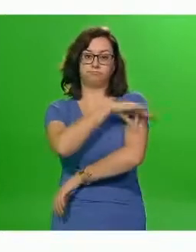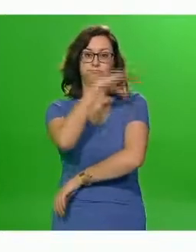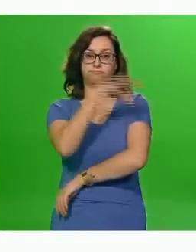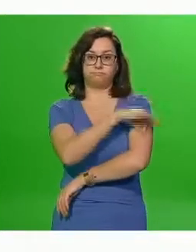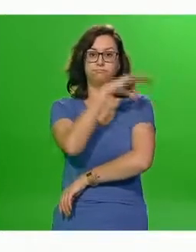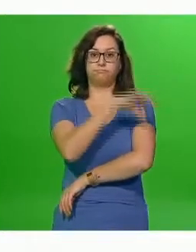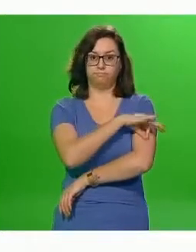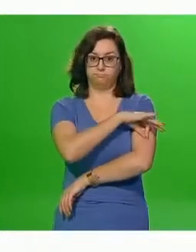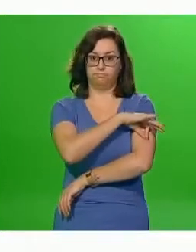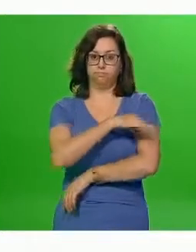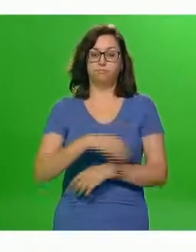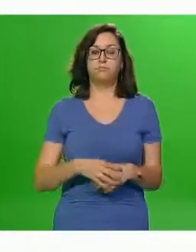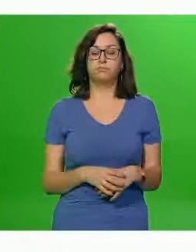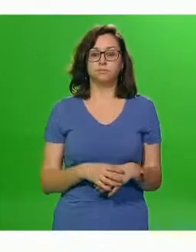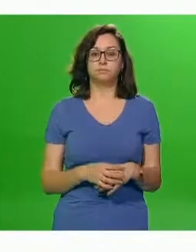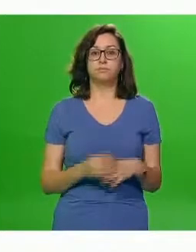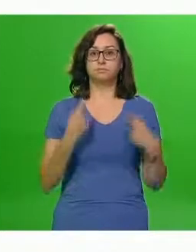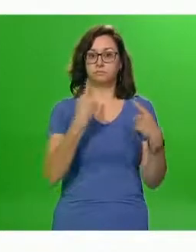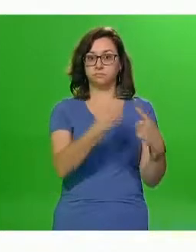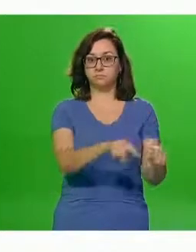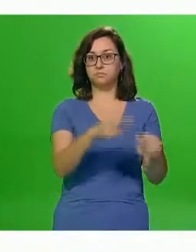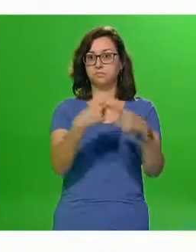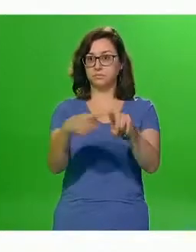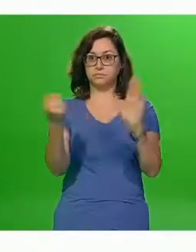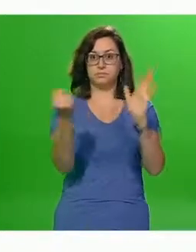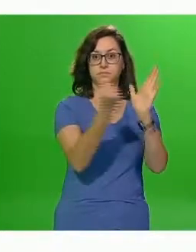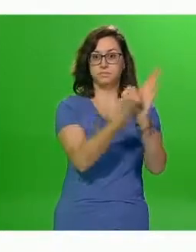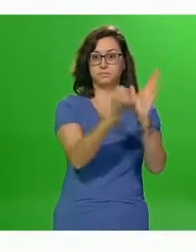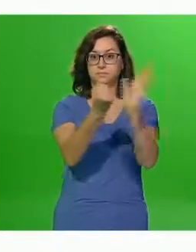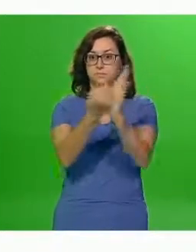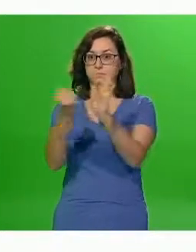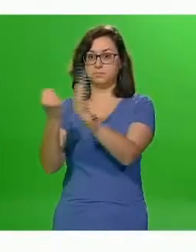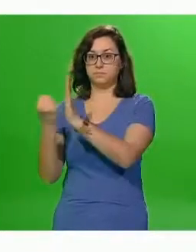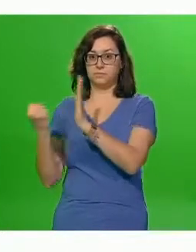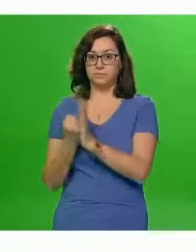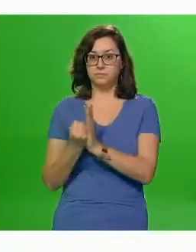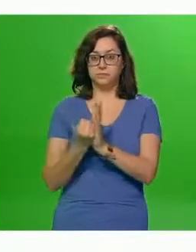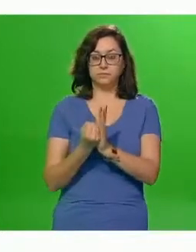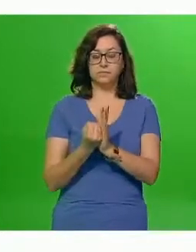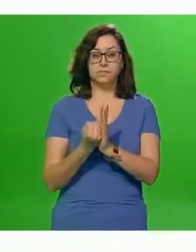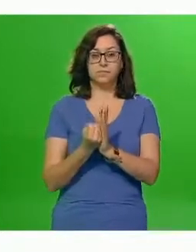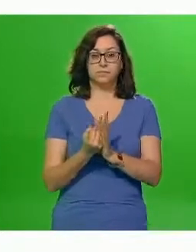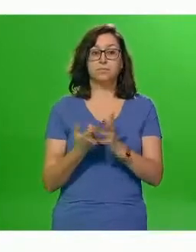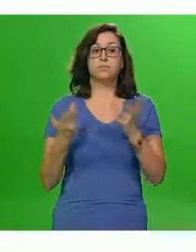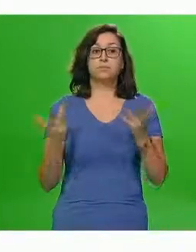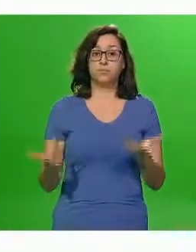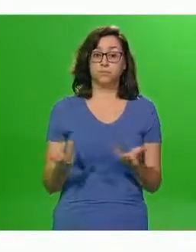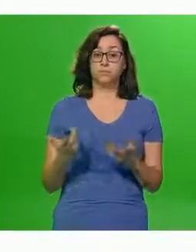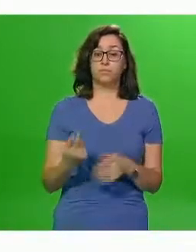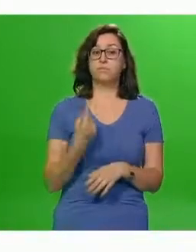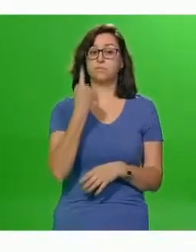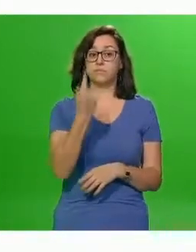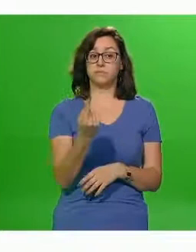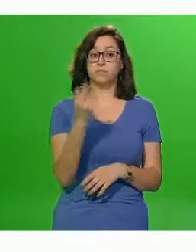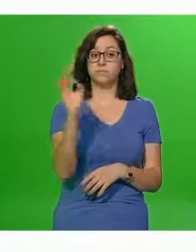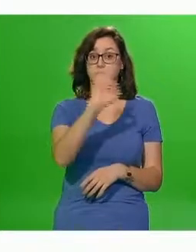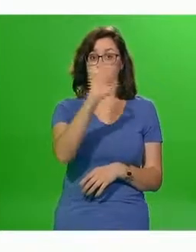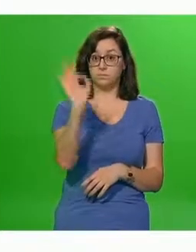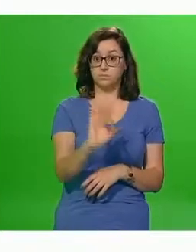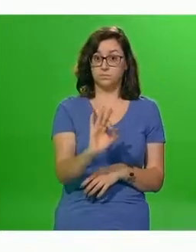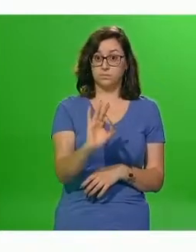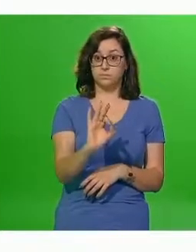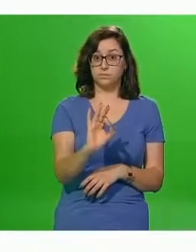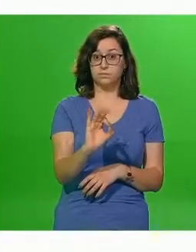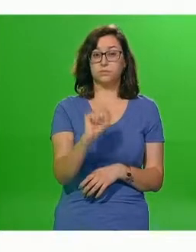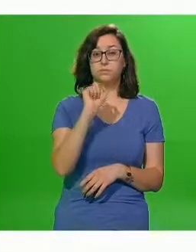29,861,331 dosis de las diferentes marcas, y menos del 1%, es más, menos